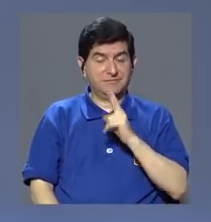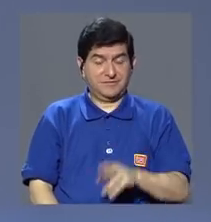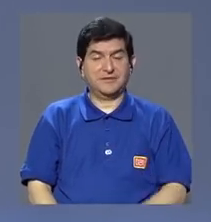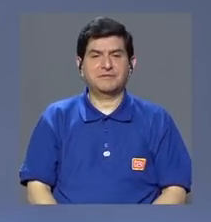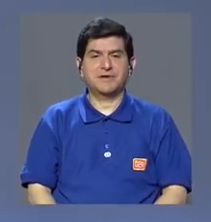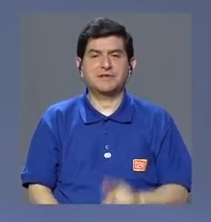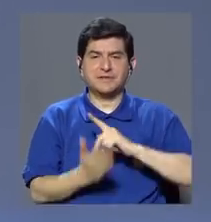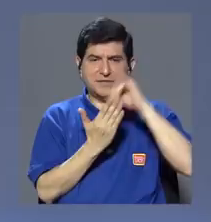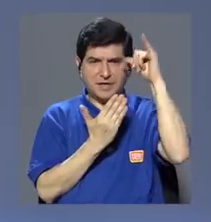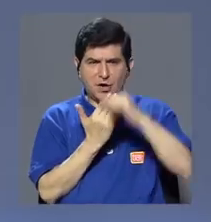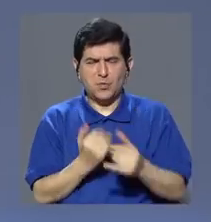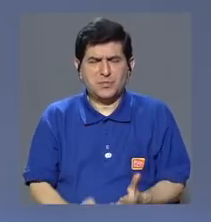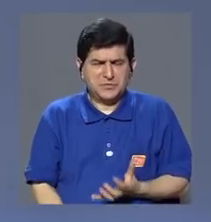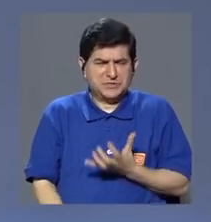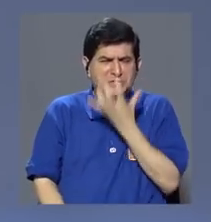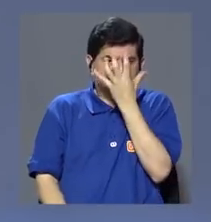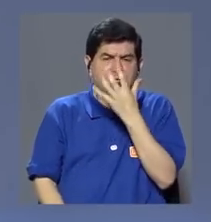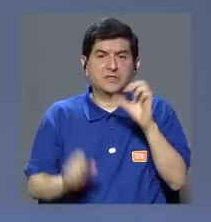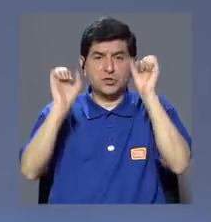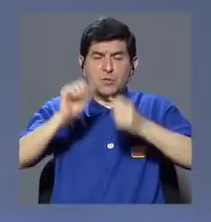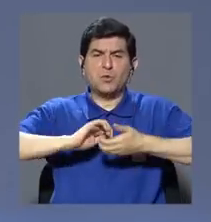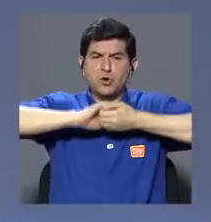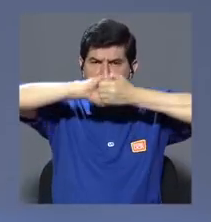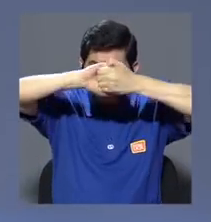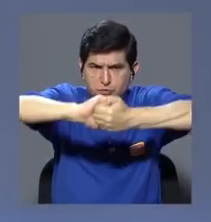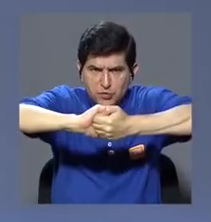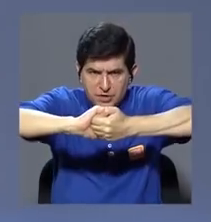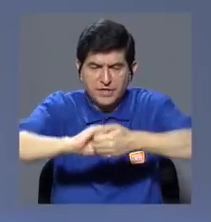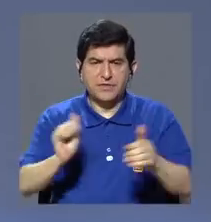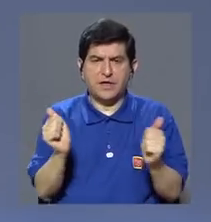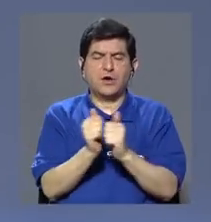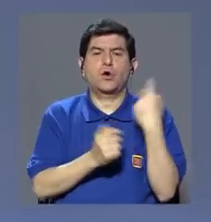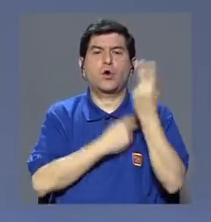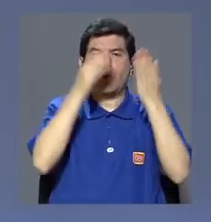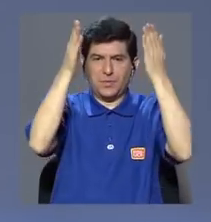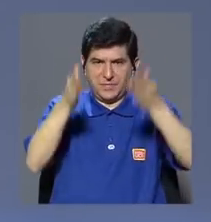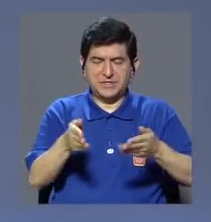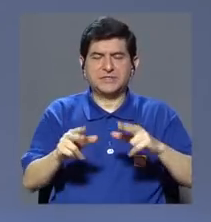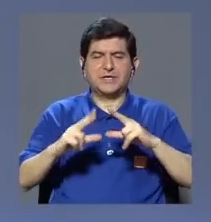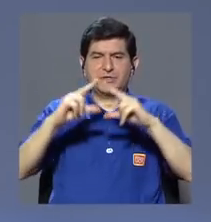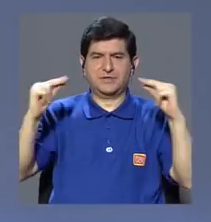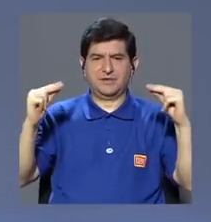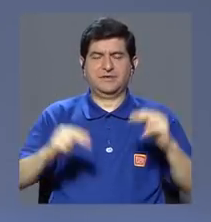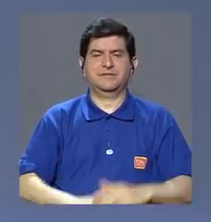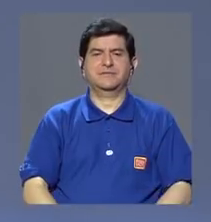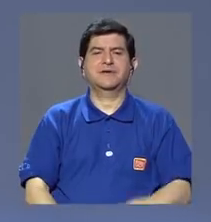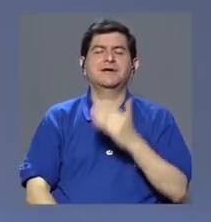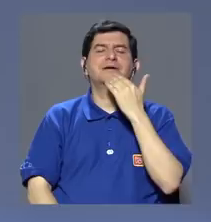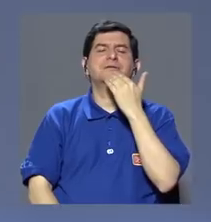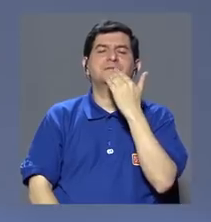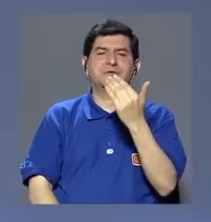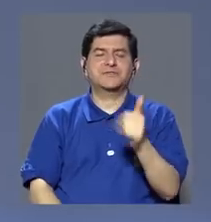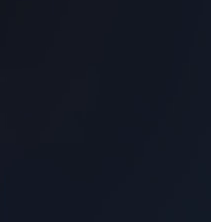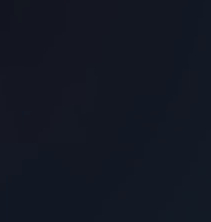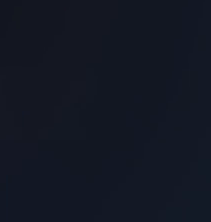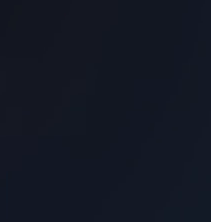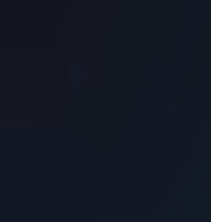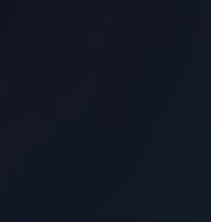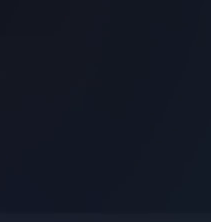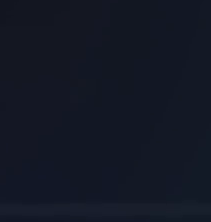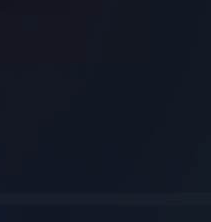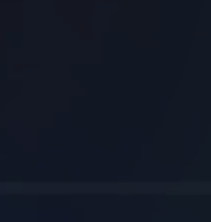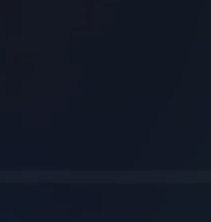proyecto de indignación para solidarizarnos con nuestros vecinos nicaragüenses muchas gracias por estar con nosotros